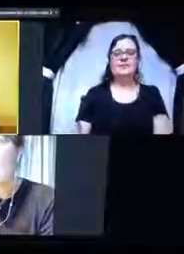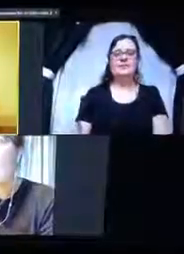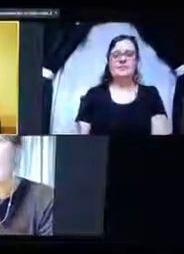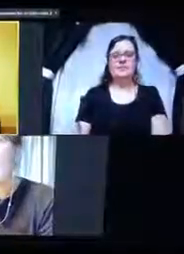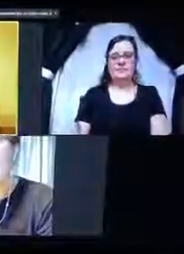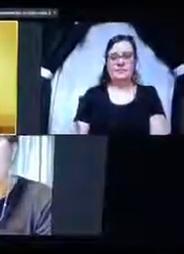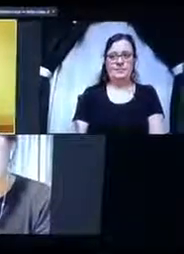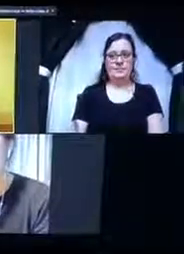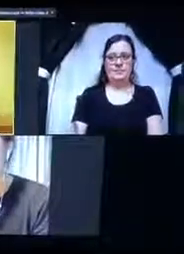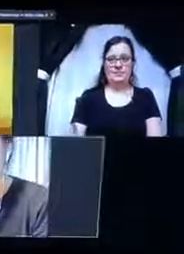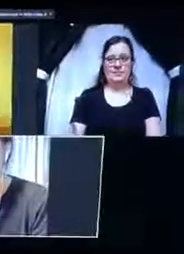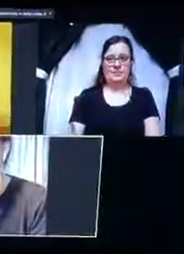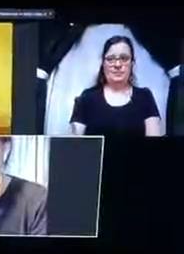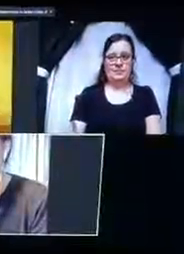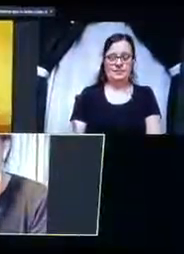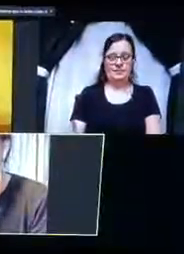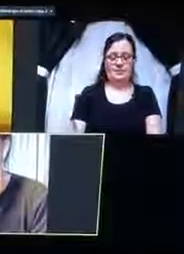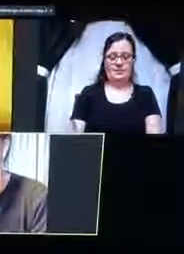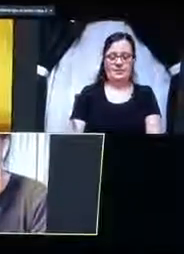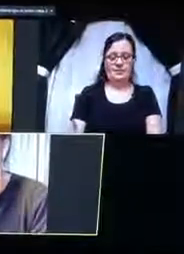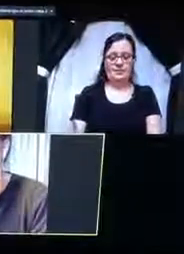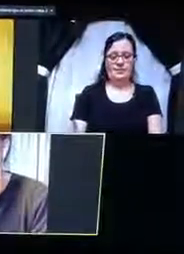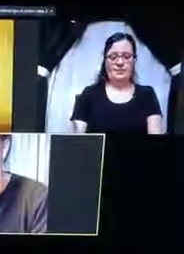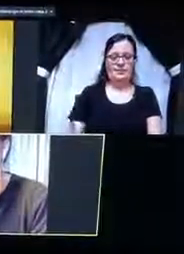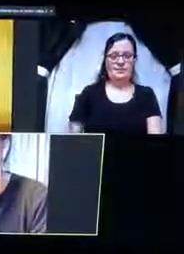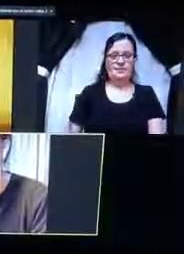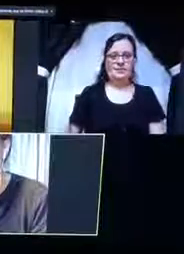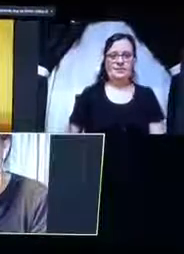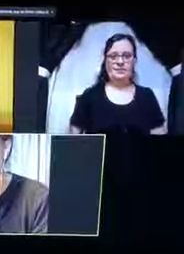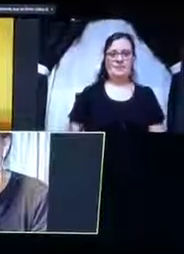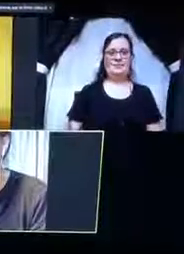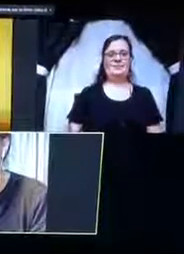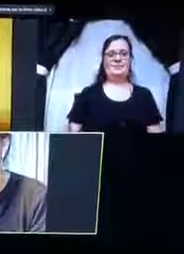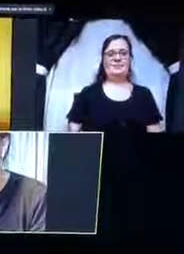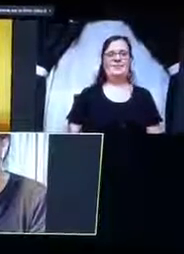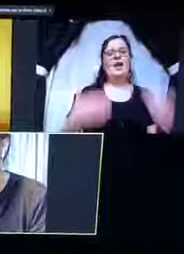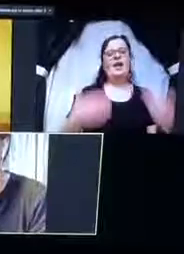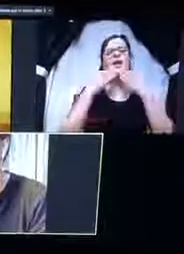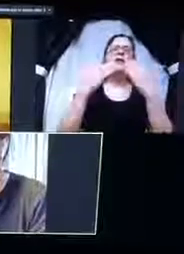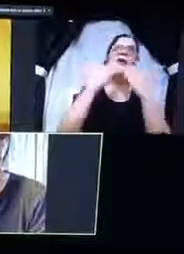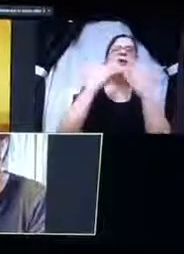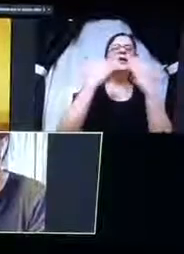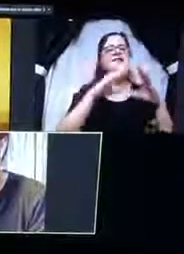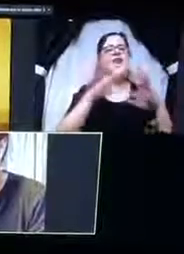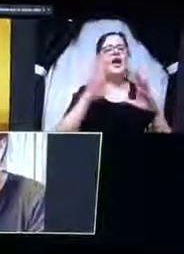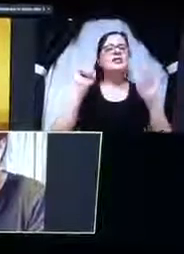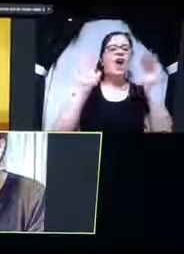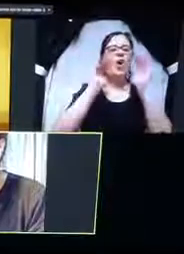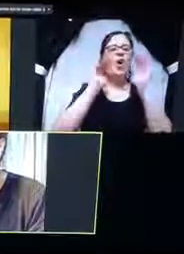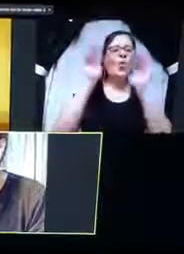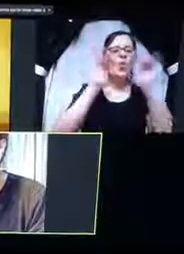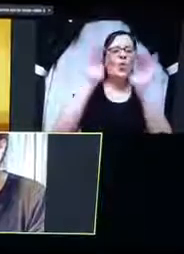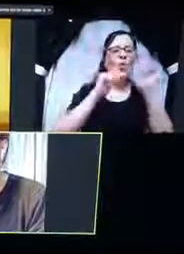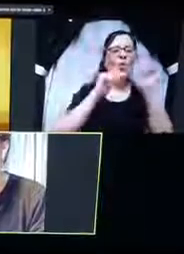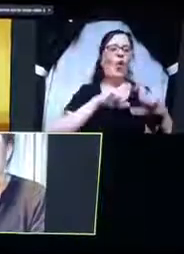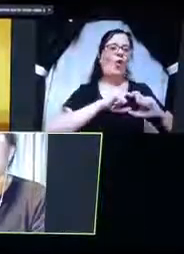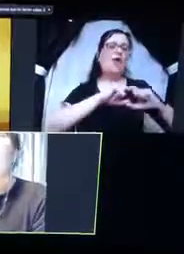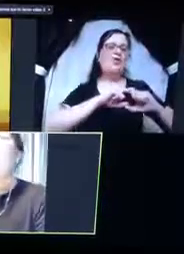¿no? Bien. Muchos saludos, muchos corazones, muchas gracias. Y